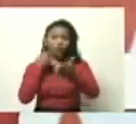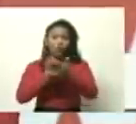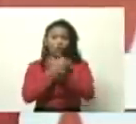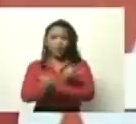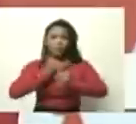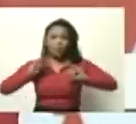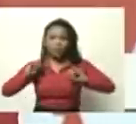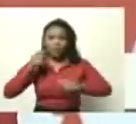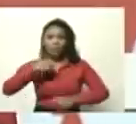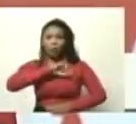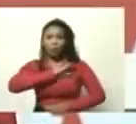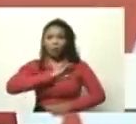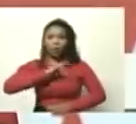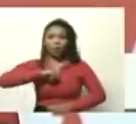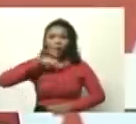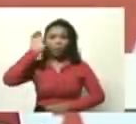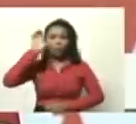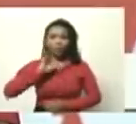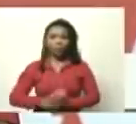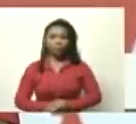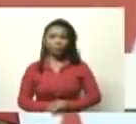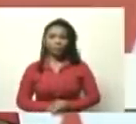en nuestra patria.